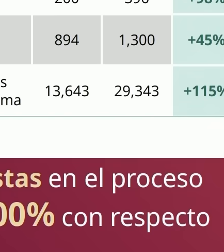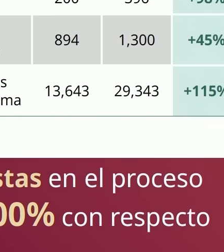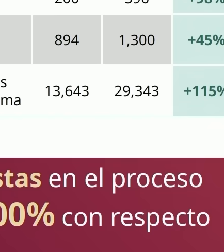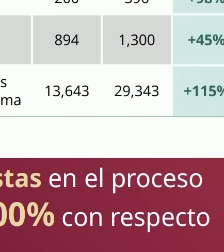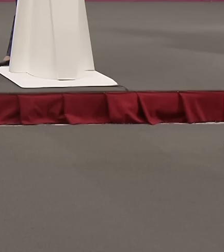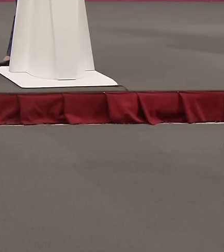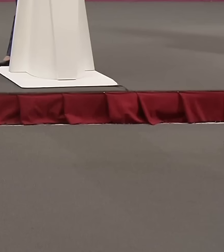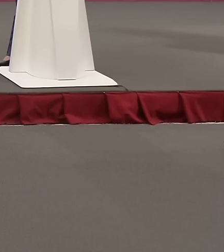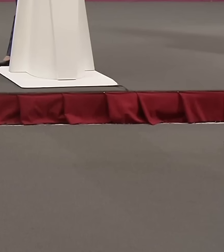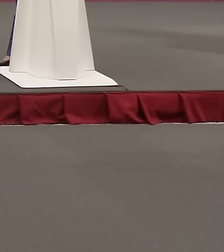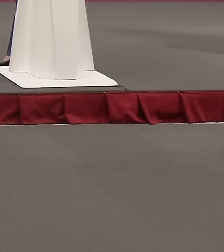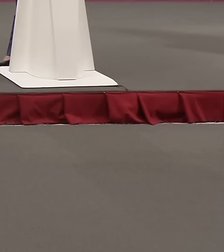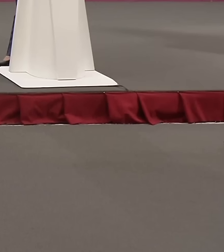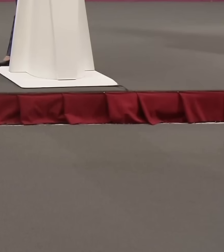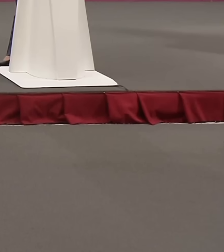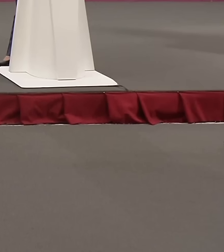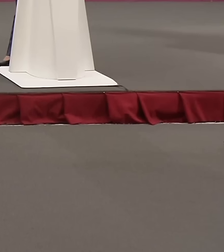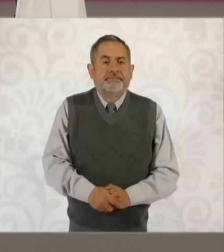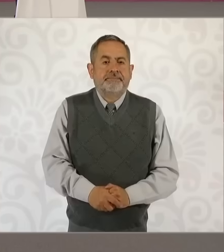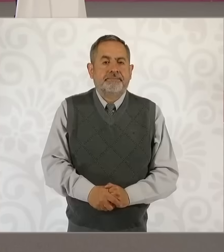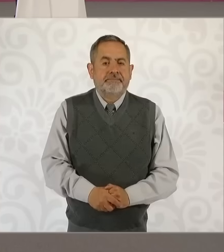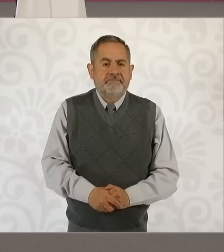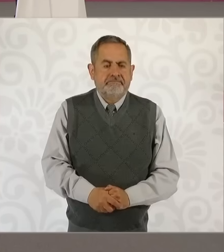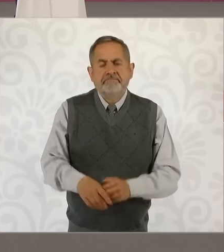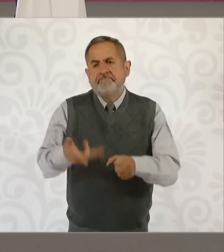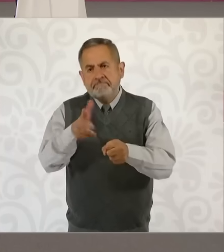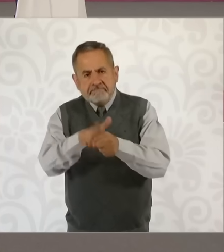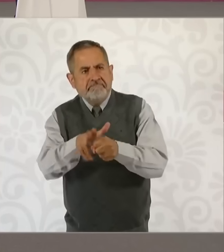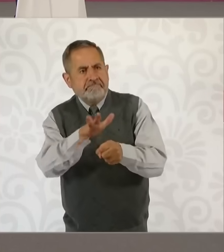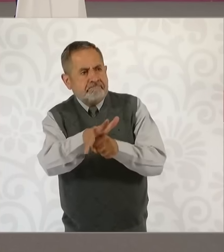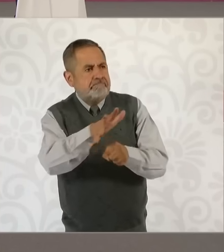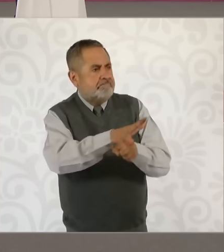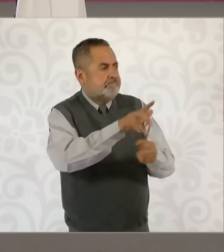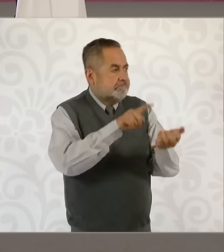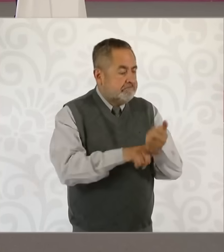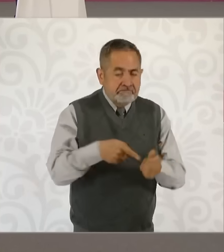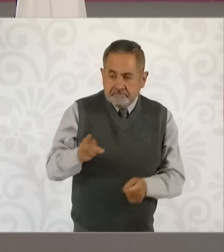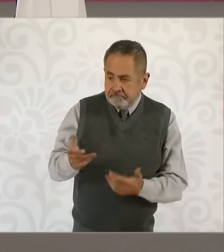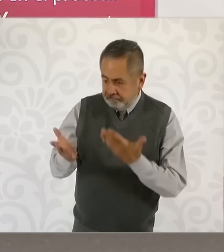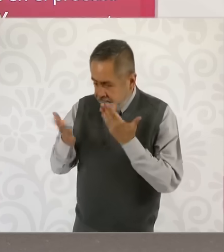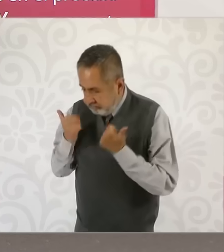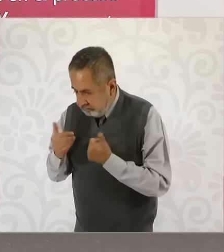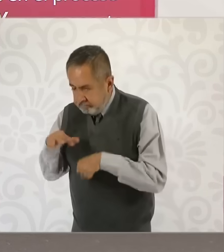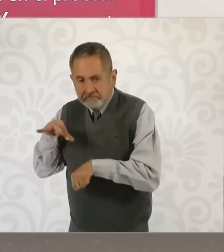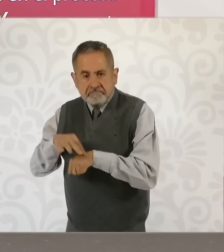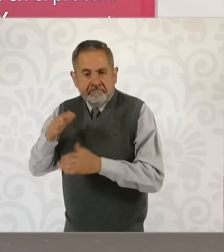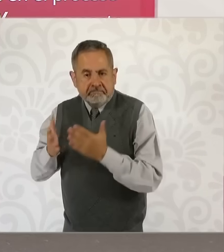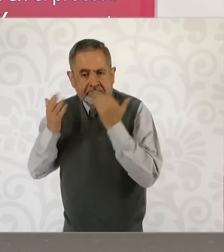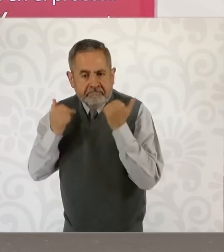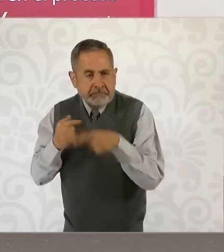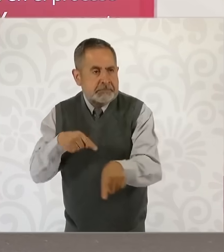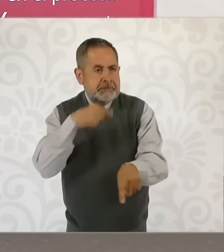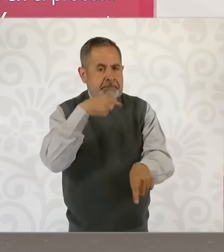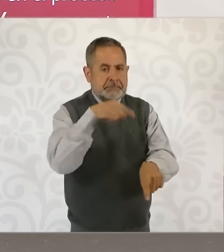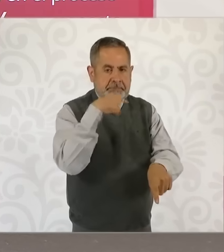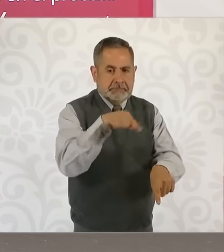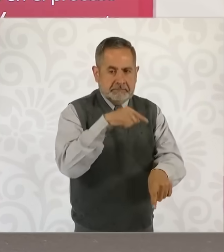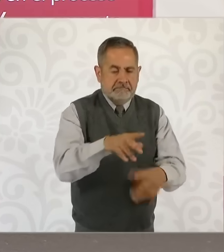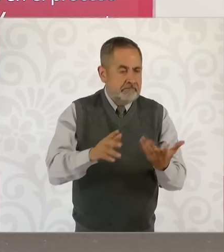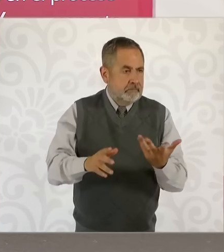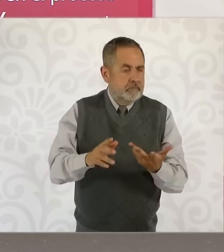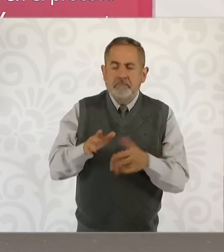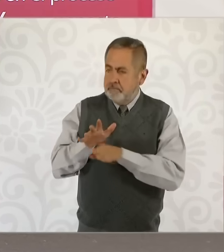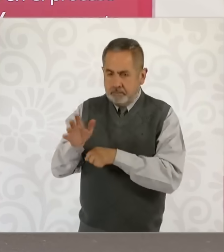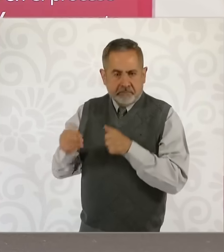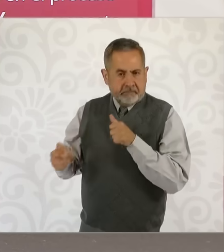pues aunque se tengan los hospitales, los quirófanos, los consultorios, pues sin los médicos no sería posible incrementar el número de consultas